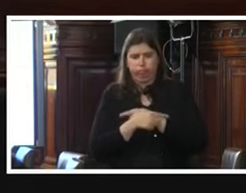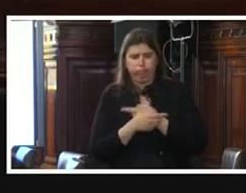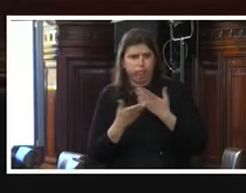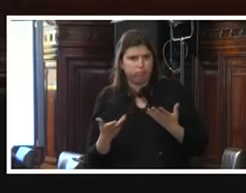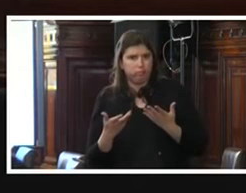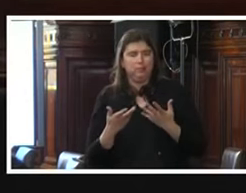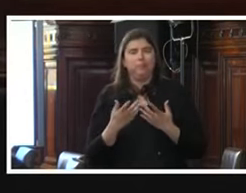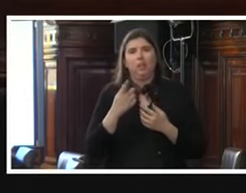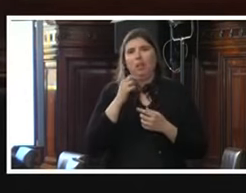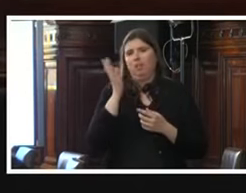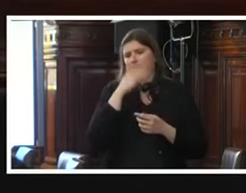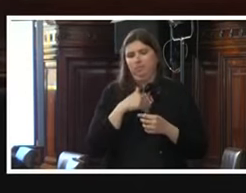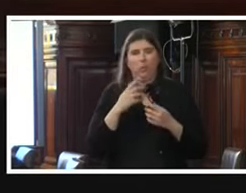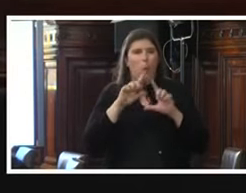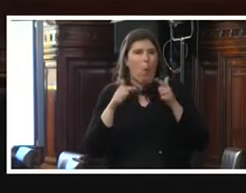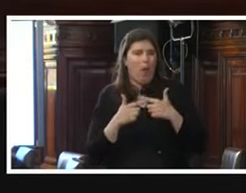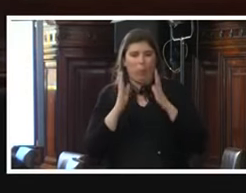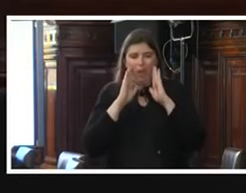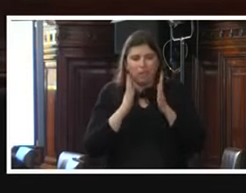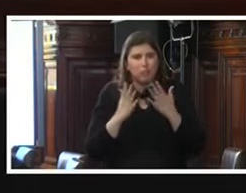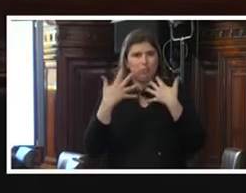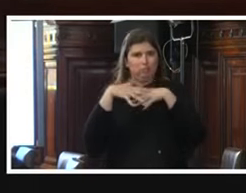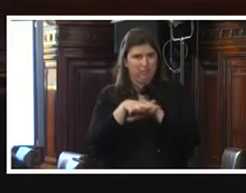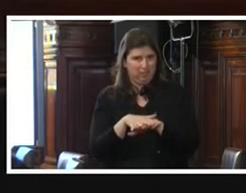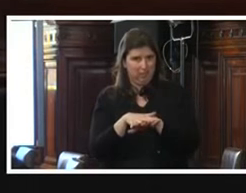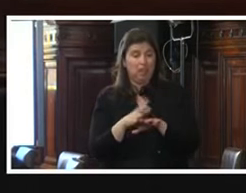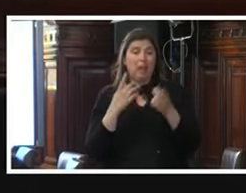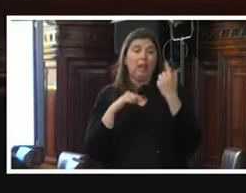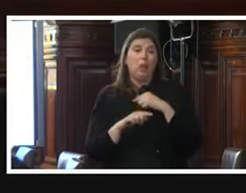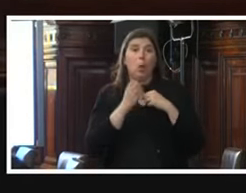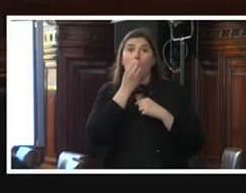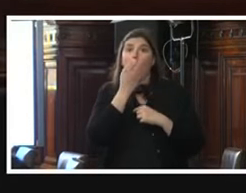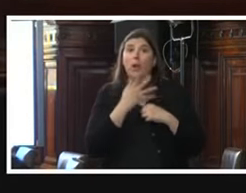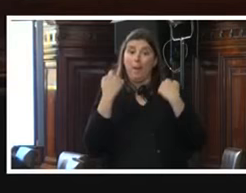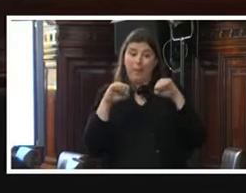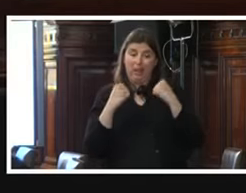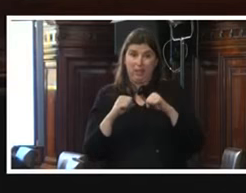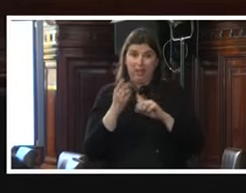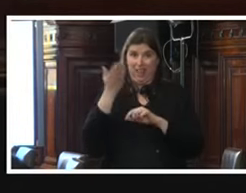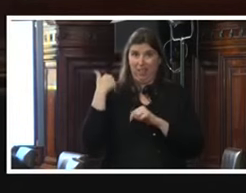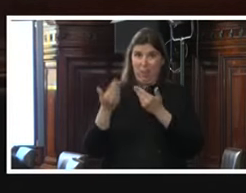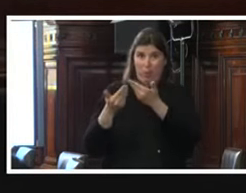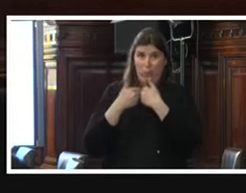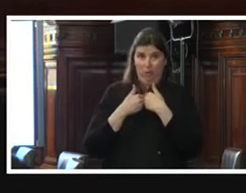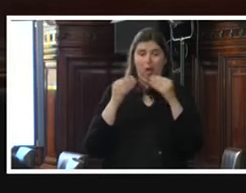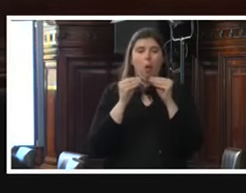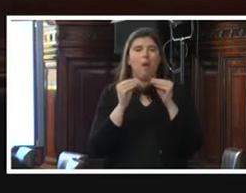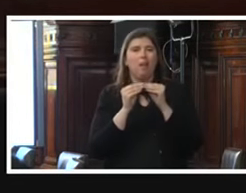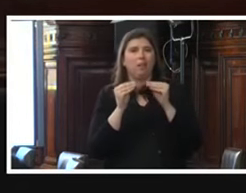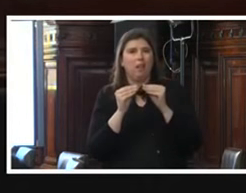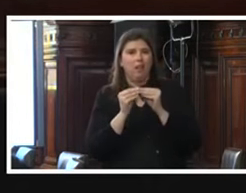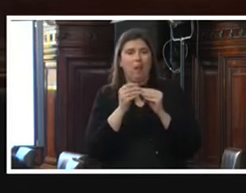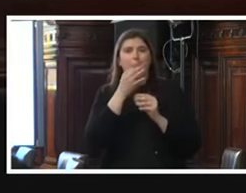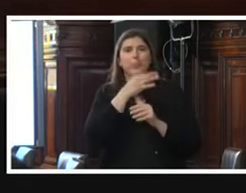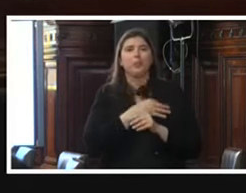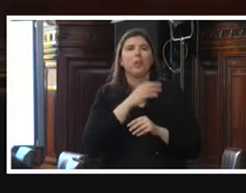integral respecto a la pregunta que hacían sobre buenas prácticas en los países la compañera del salvador va a